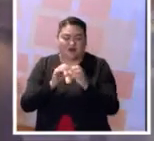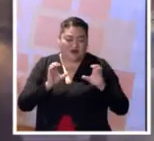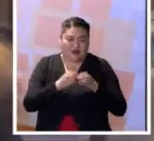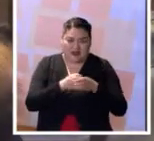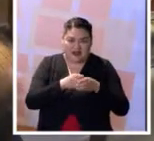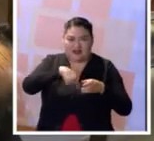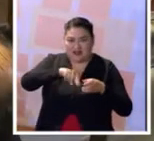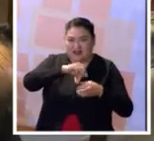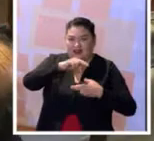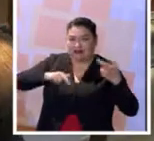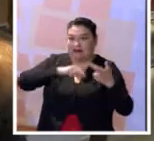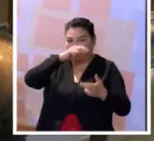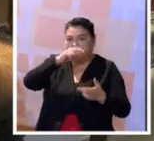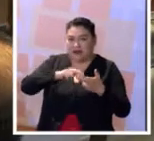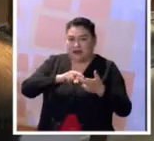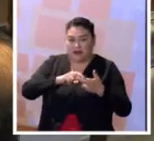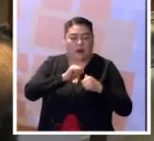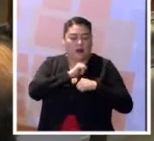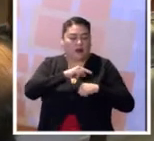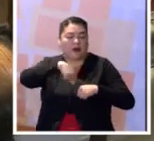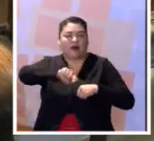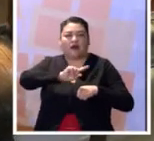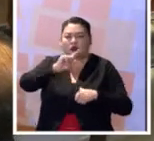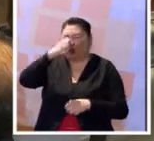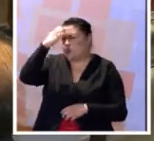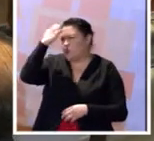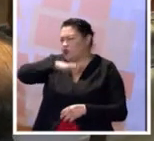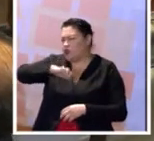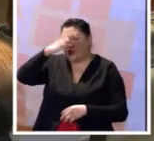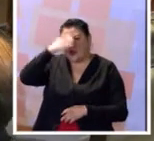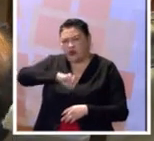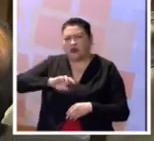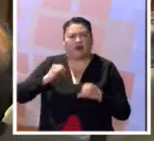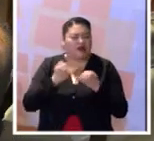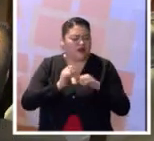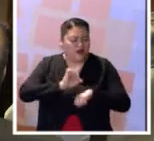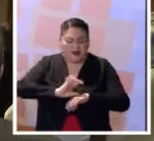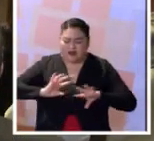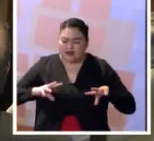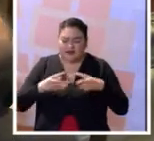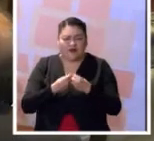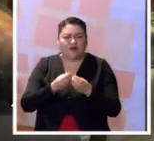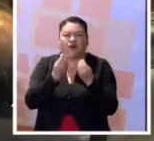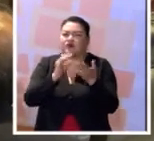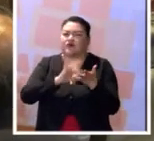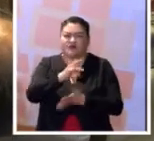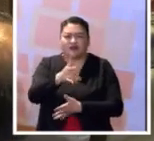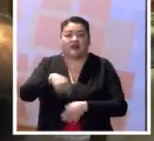a las que tenemos que agradecerles también en este coloquio, que estén con nosotros.